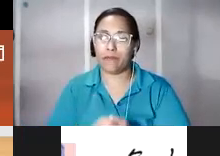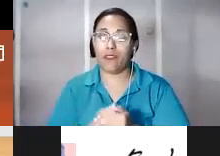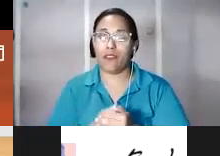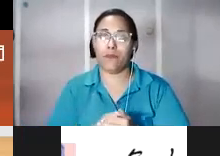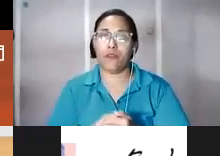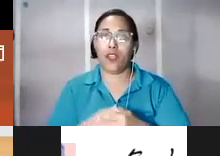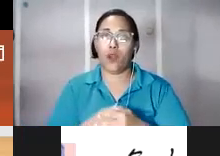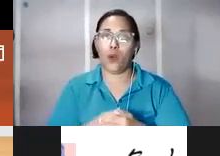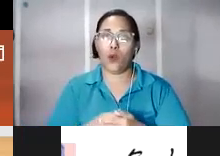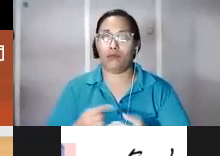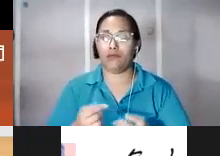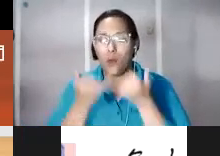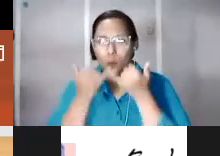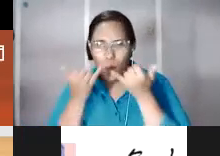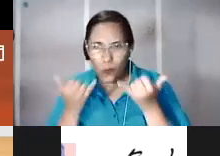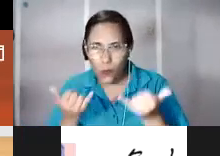yo pretendo